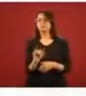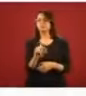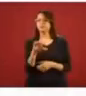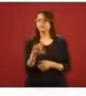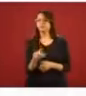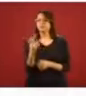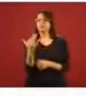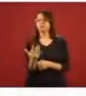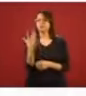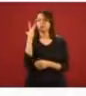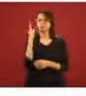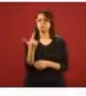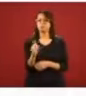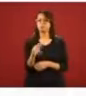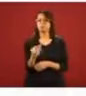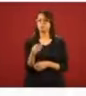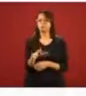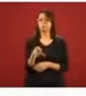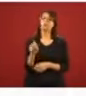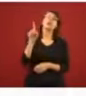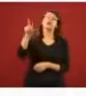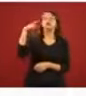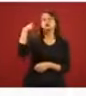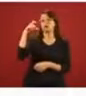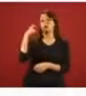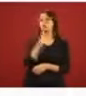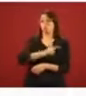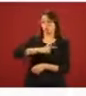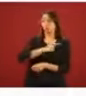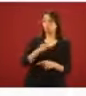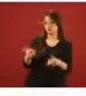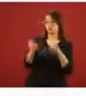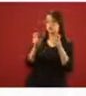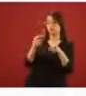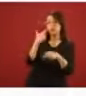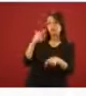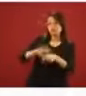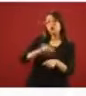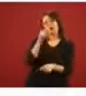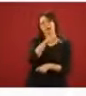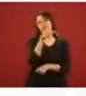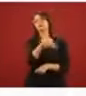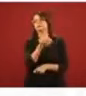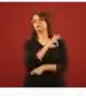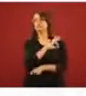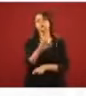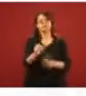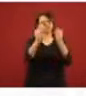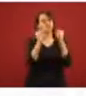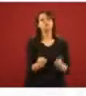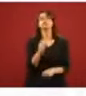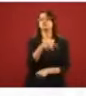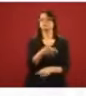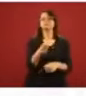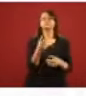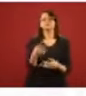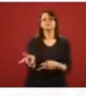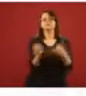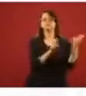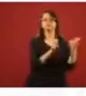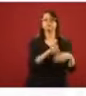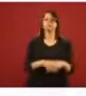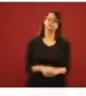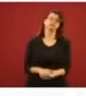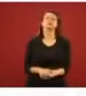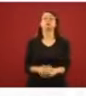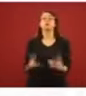Querétaro, si quieren que los roben, aquí ya está seguro y garantizado, segurísimo. En